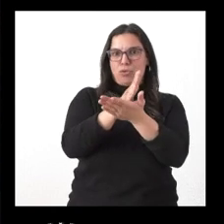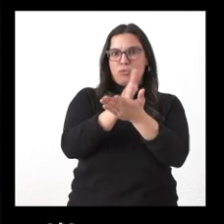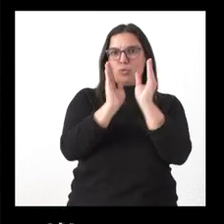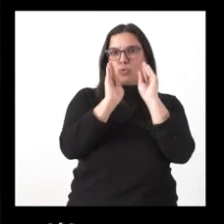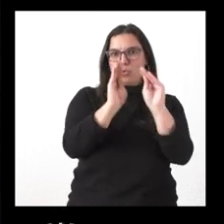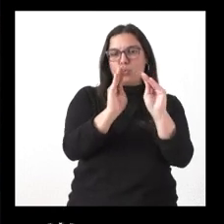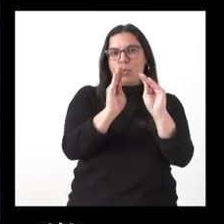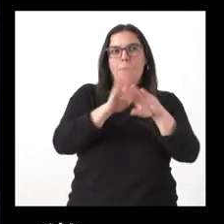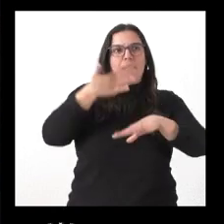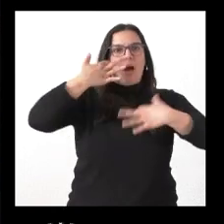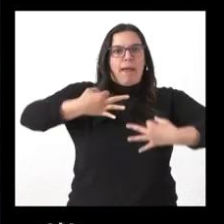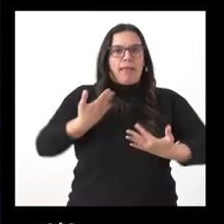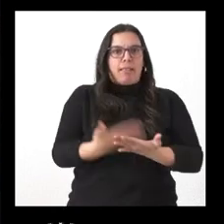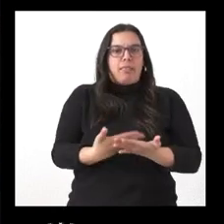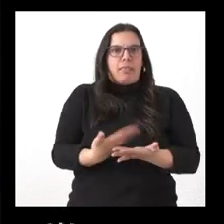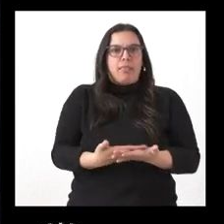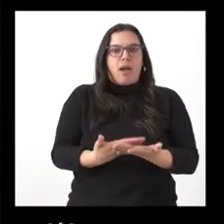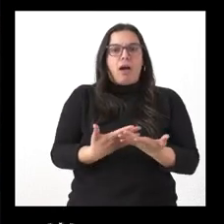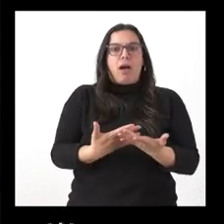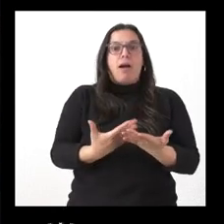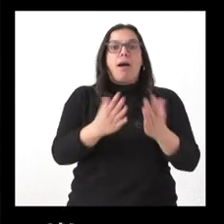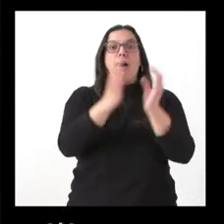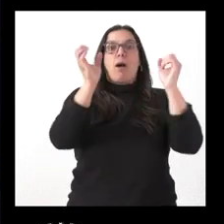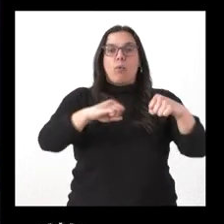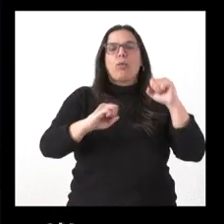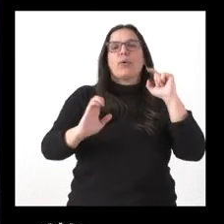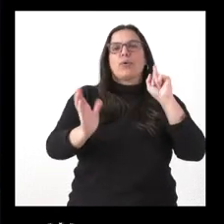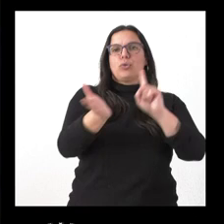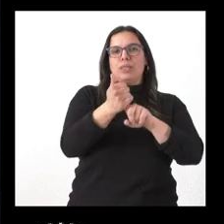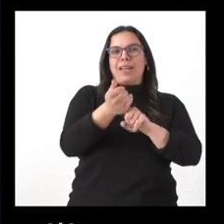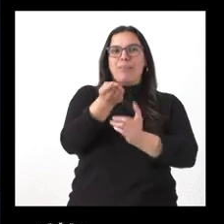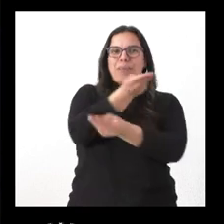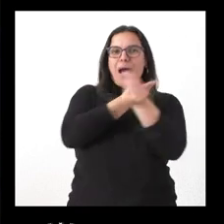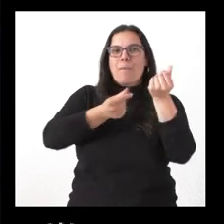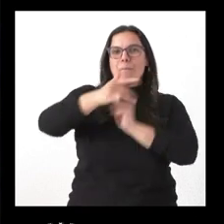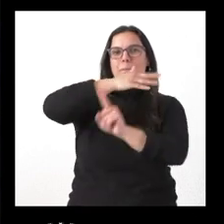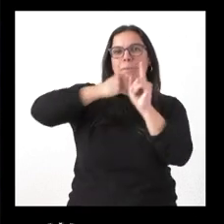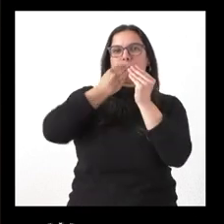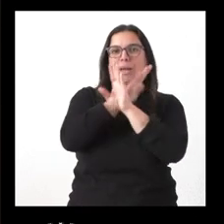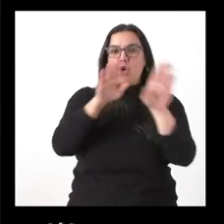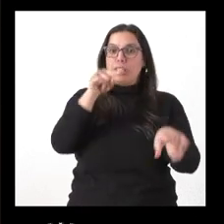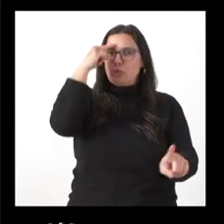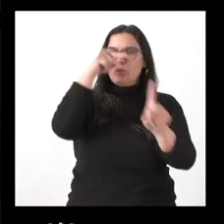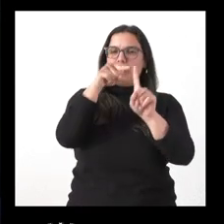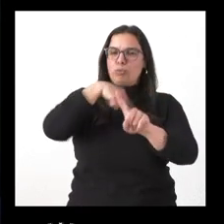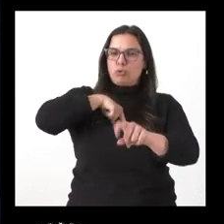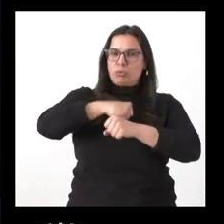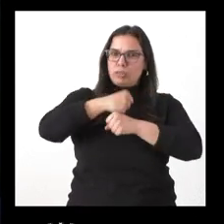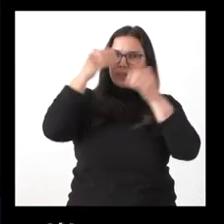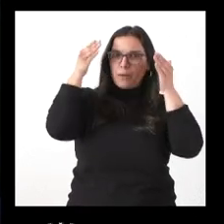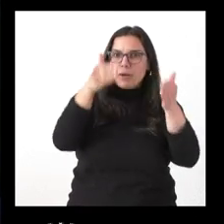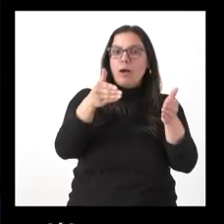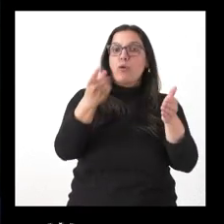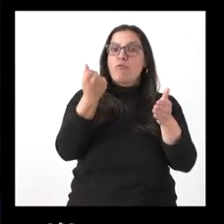tanto para garantizar que los acuerdos se producen en el mejor clima posible escenario que trabajamos hoy que hay fondos